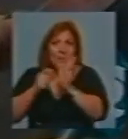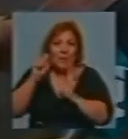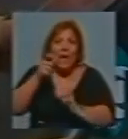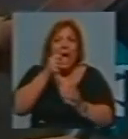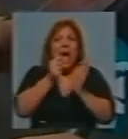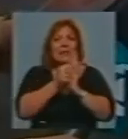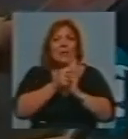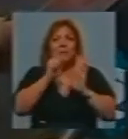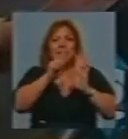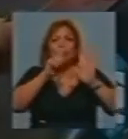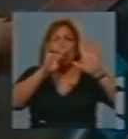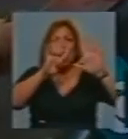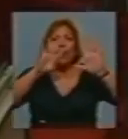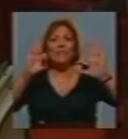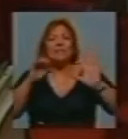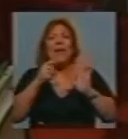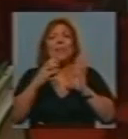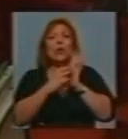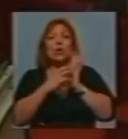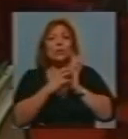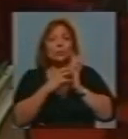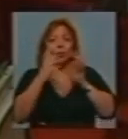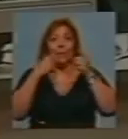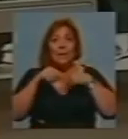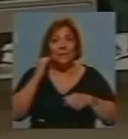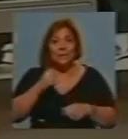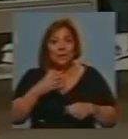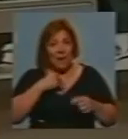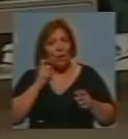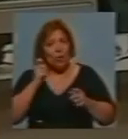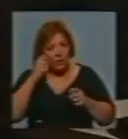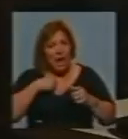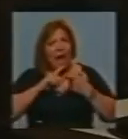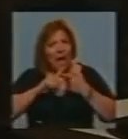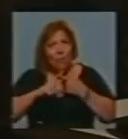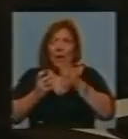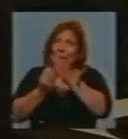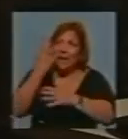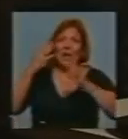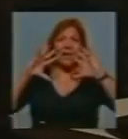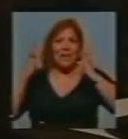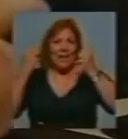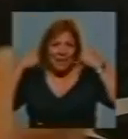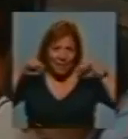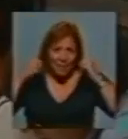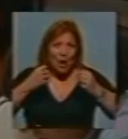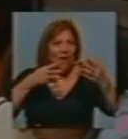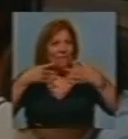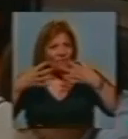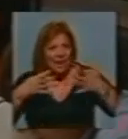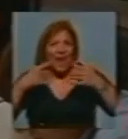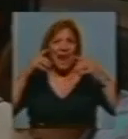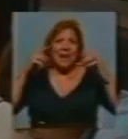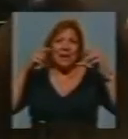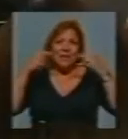artículo 190 de la Constitución. Si bien la oposición está de acuerdo en crear un centro de espectáculos deportivo y predio ferial, consideran que